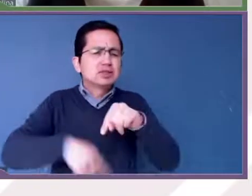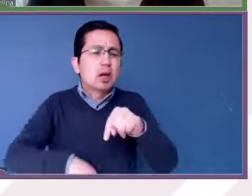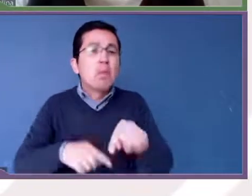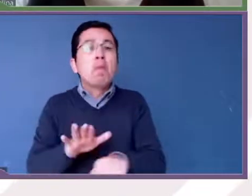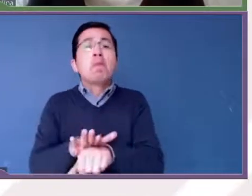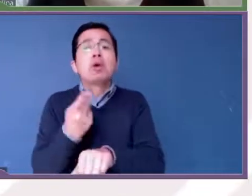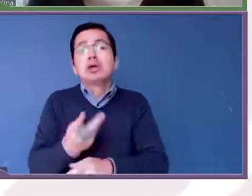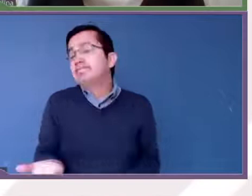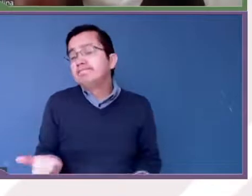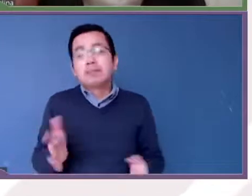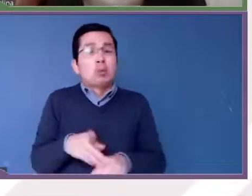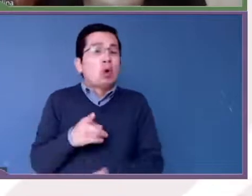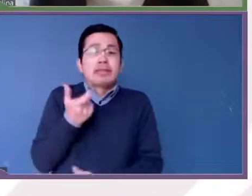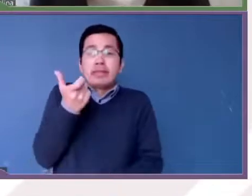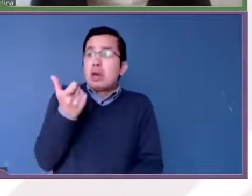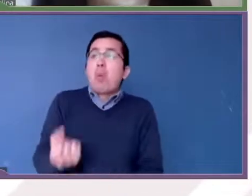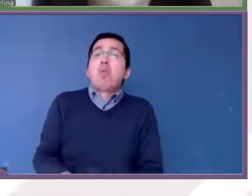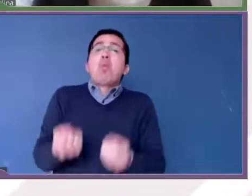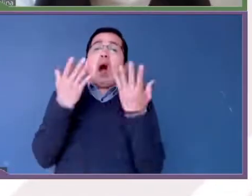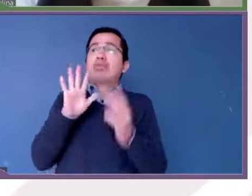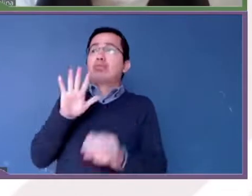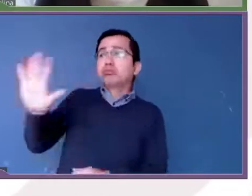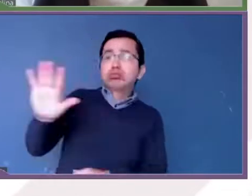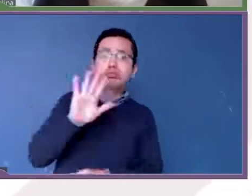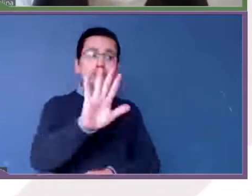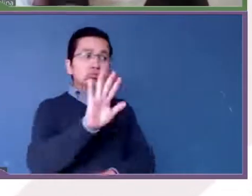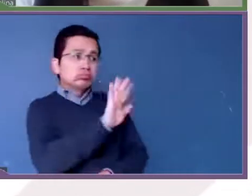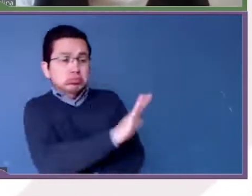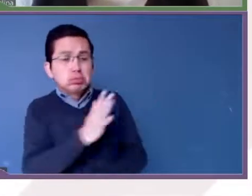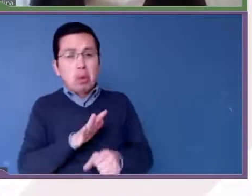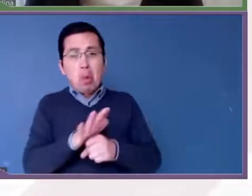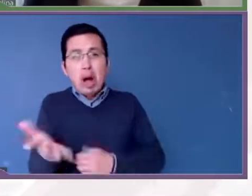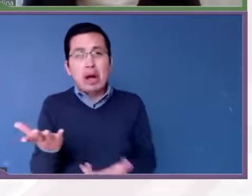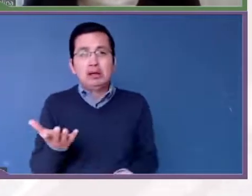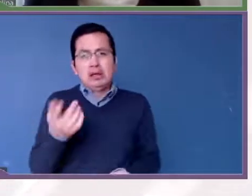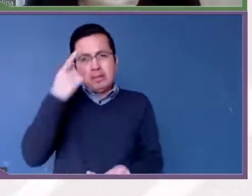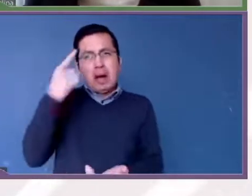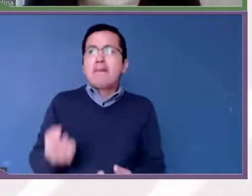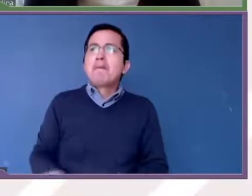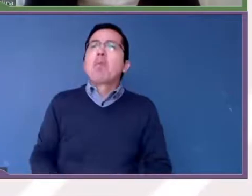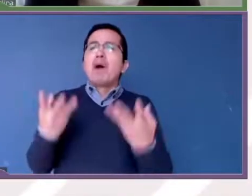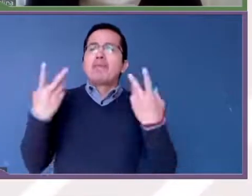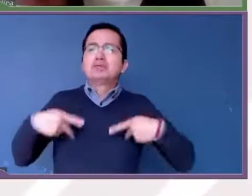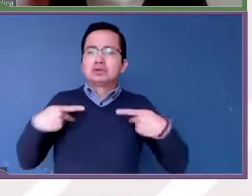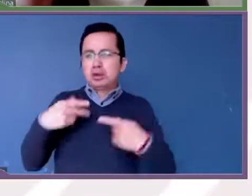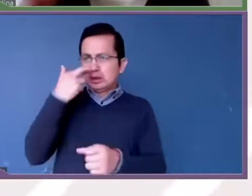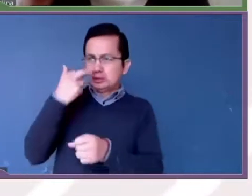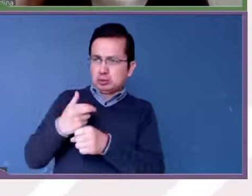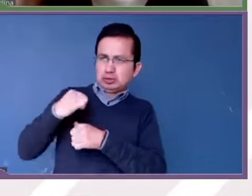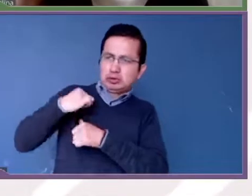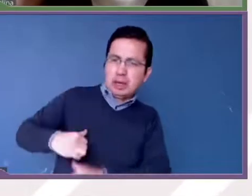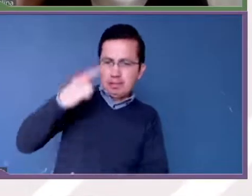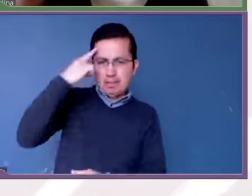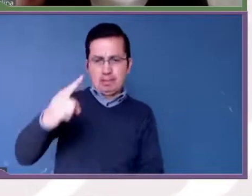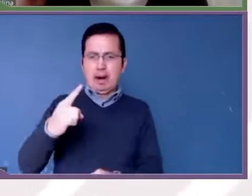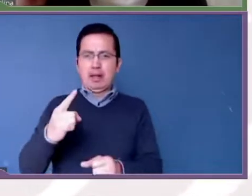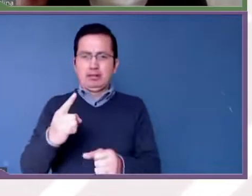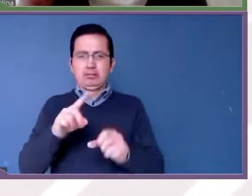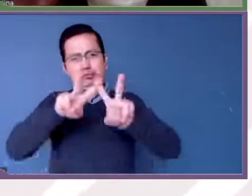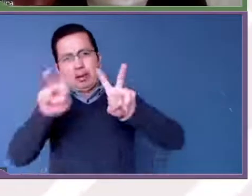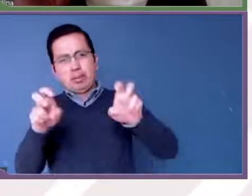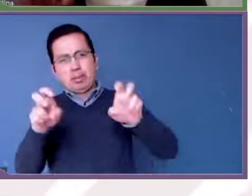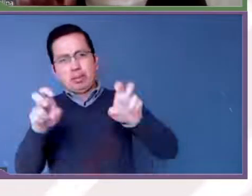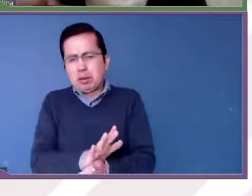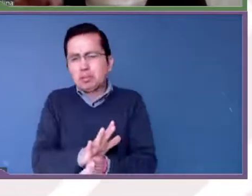por el nivel de alcance que se tiene y en este caso específico por